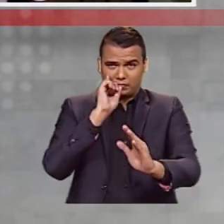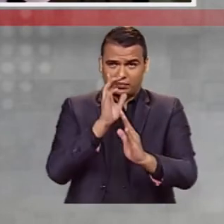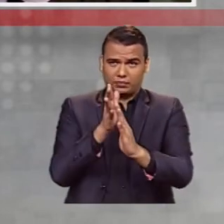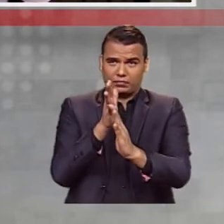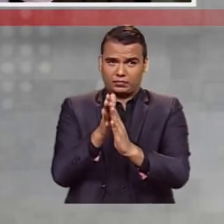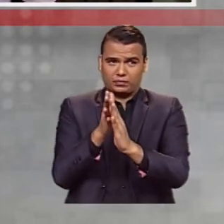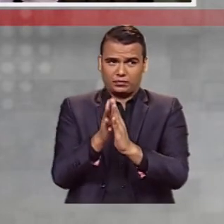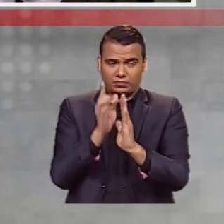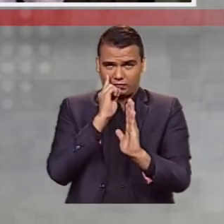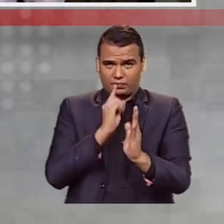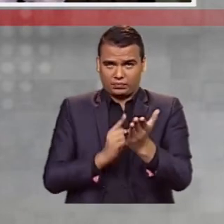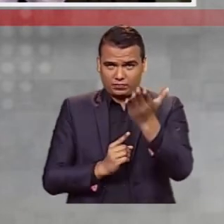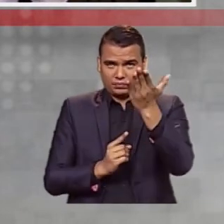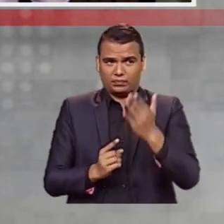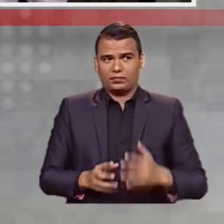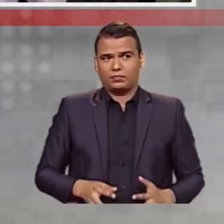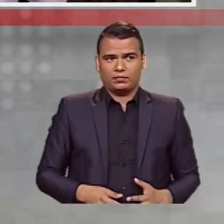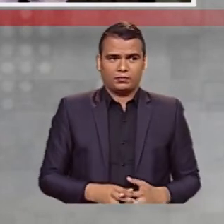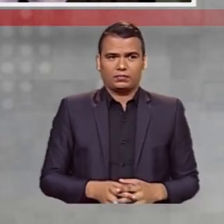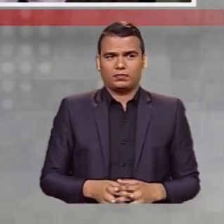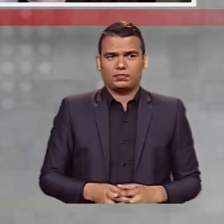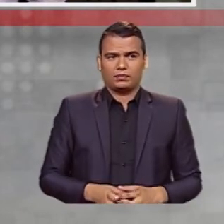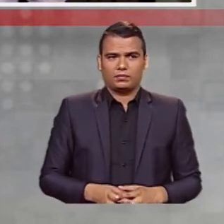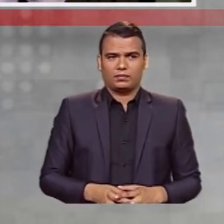con más información en estudio hélice de romero telepacífico noticias